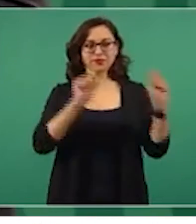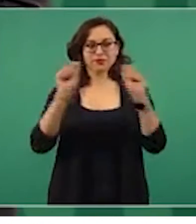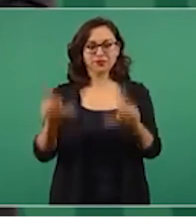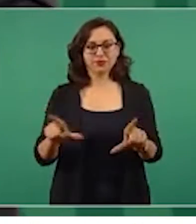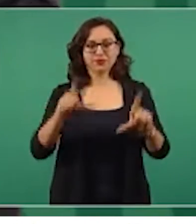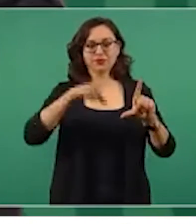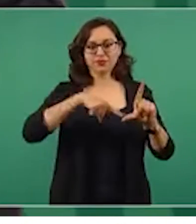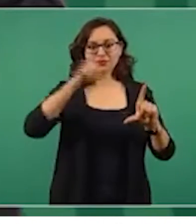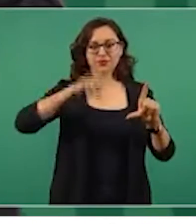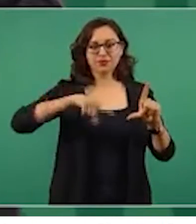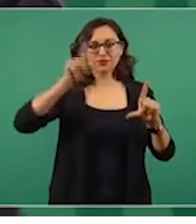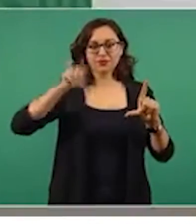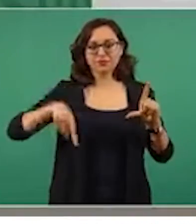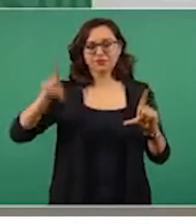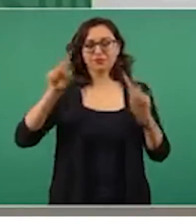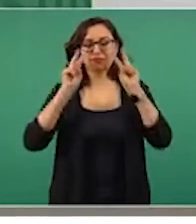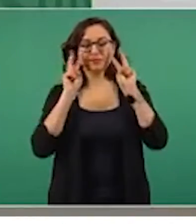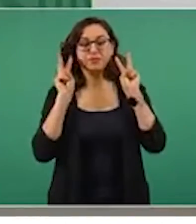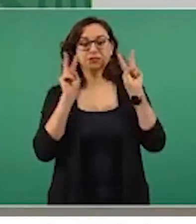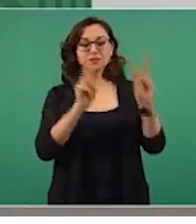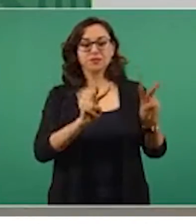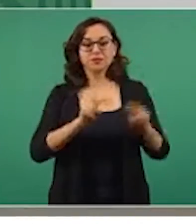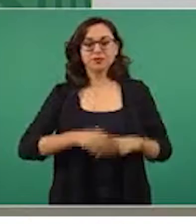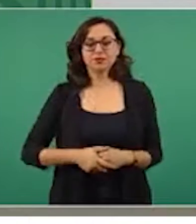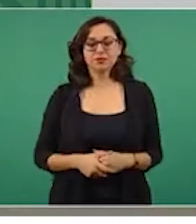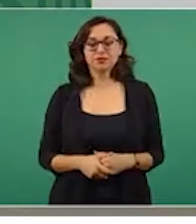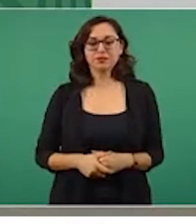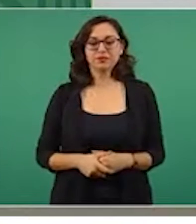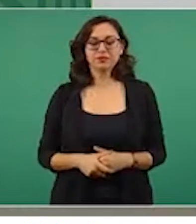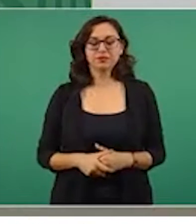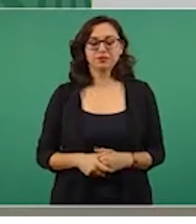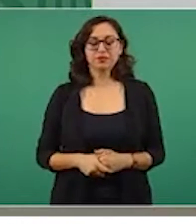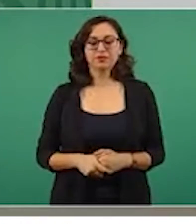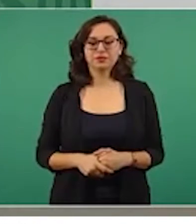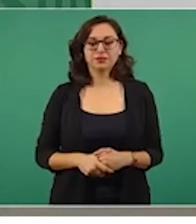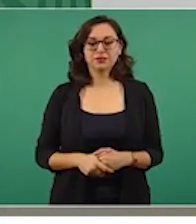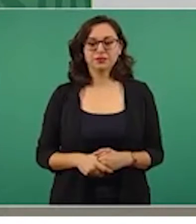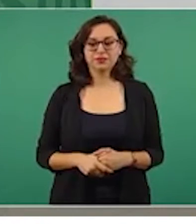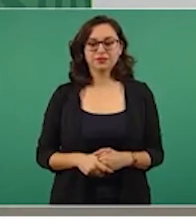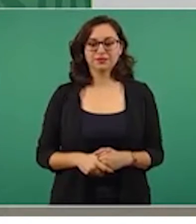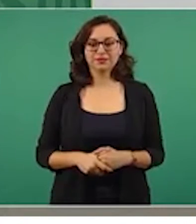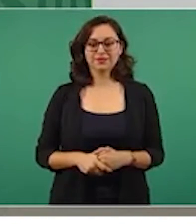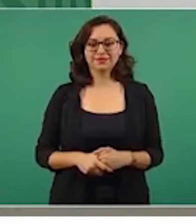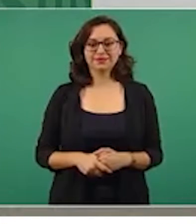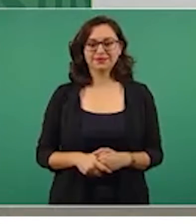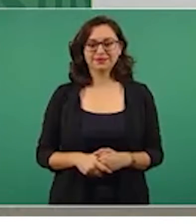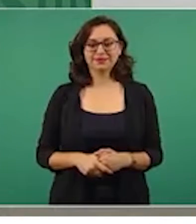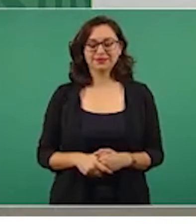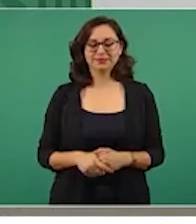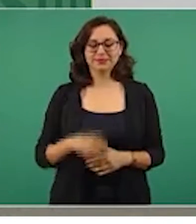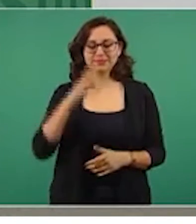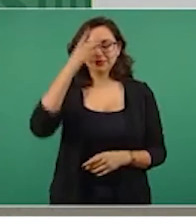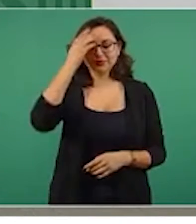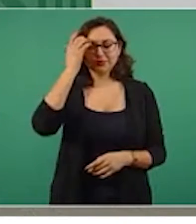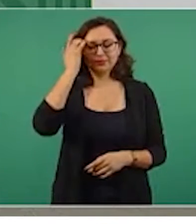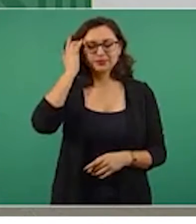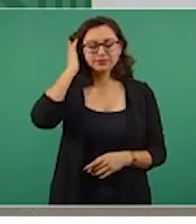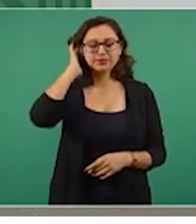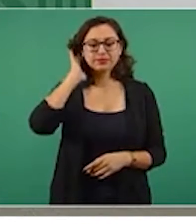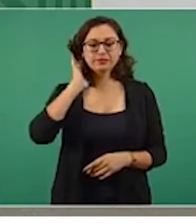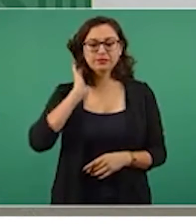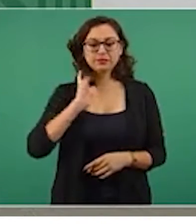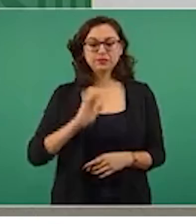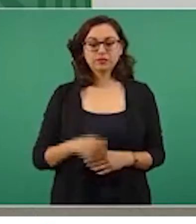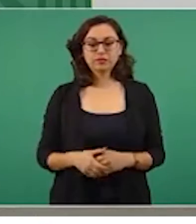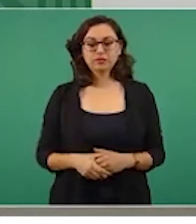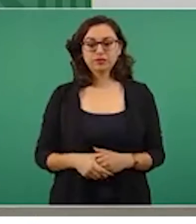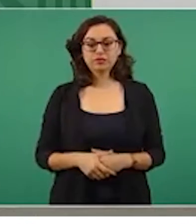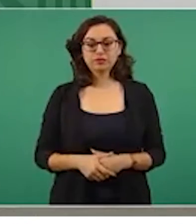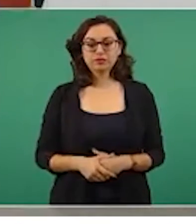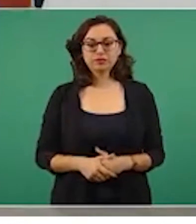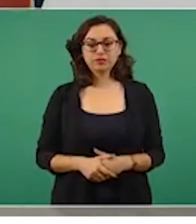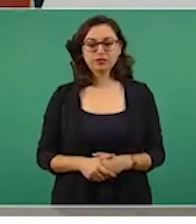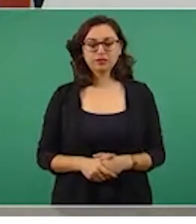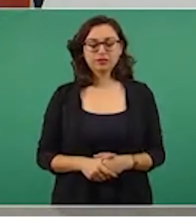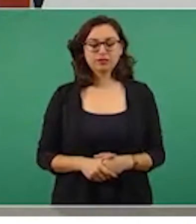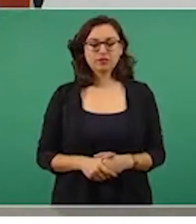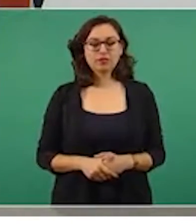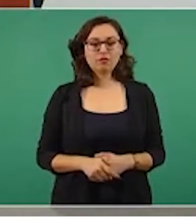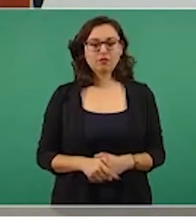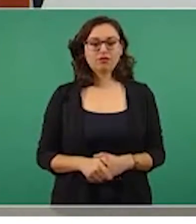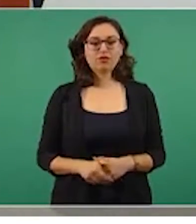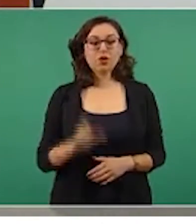un